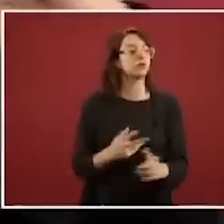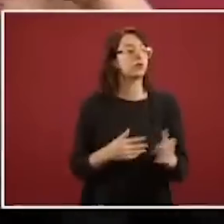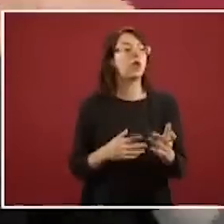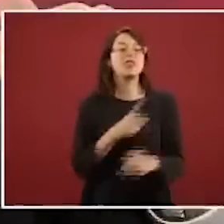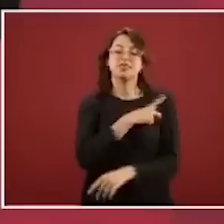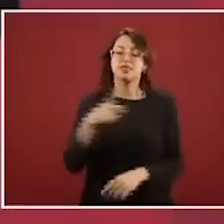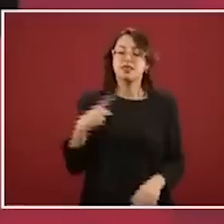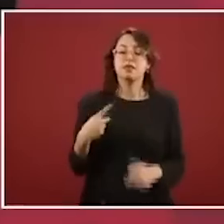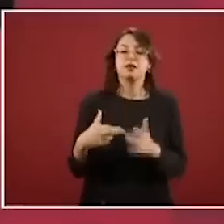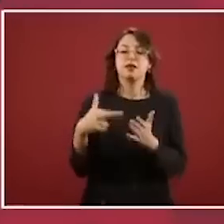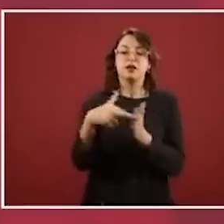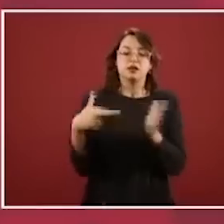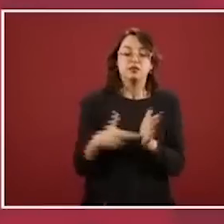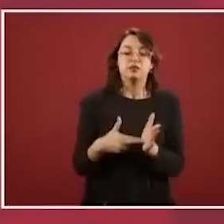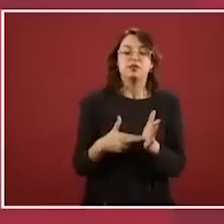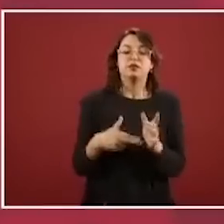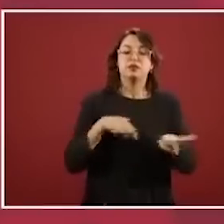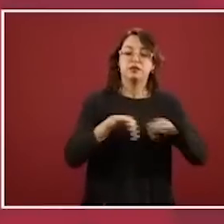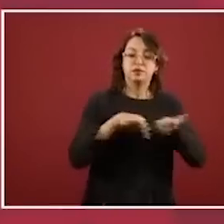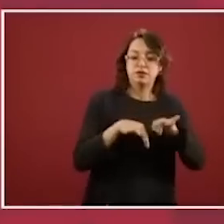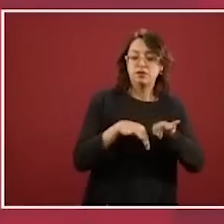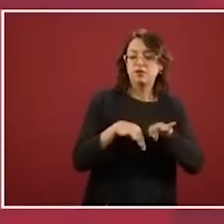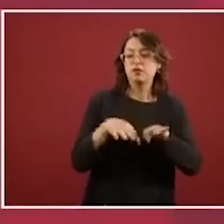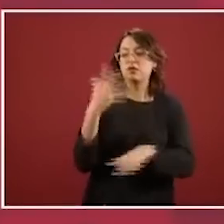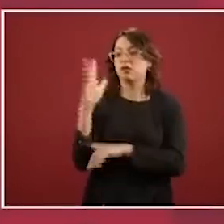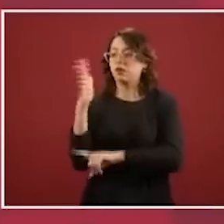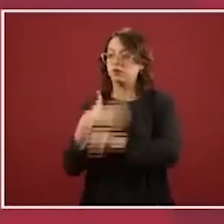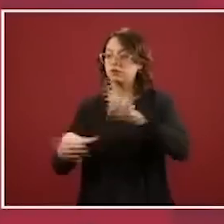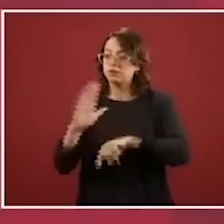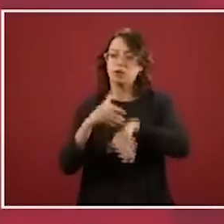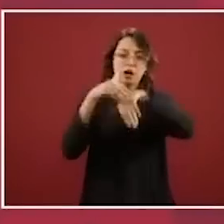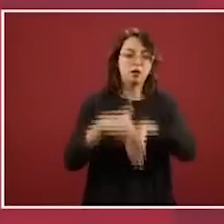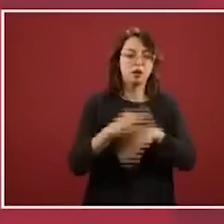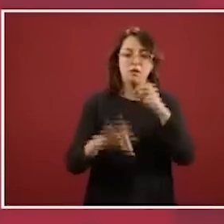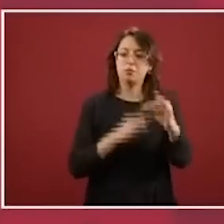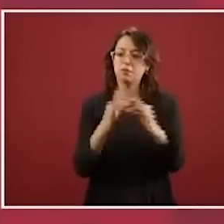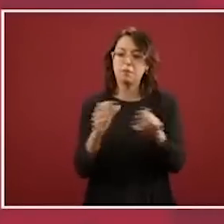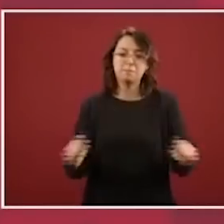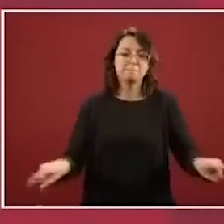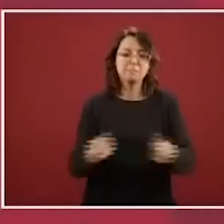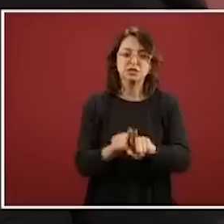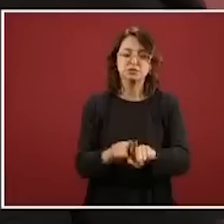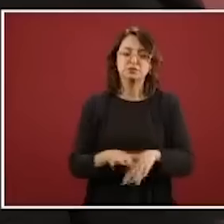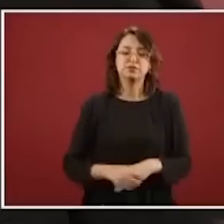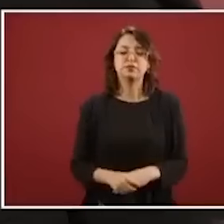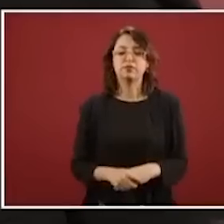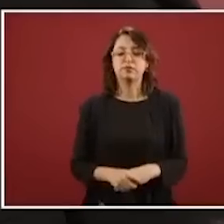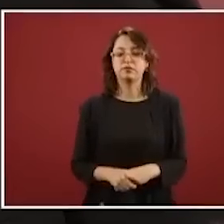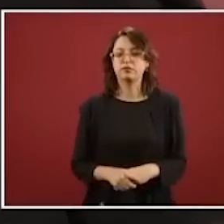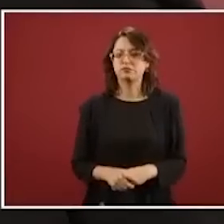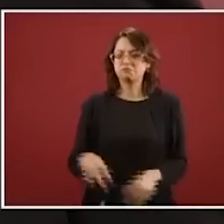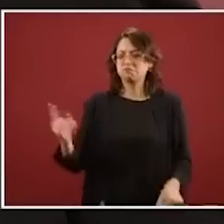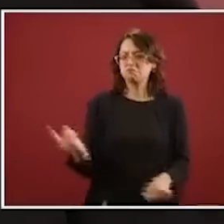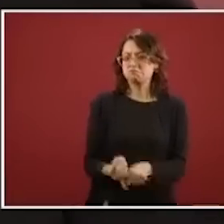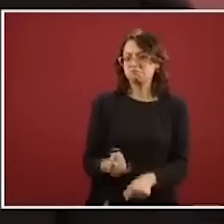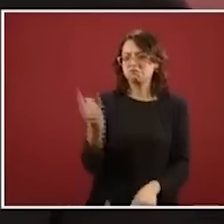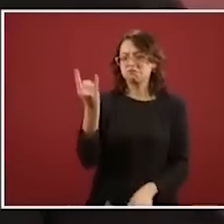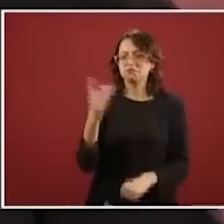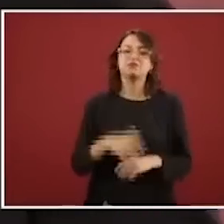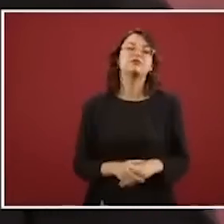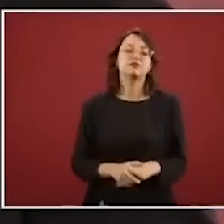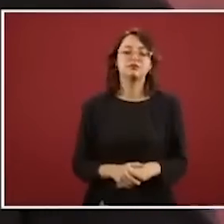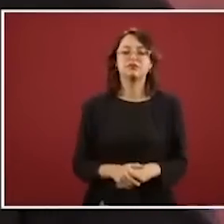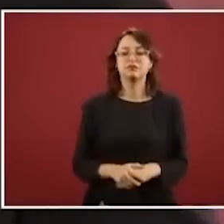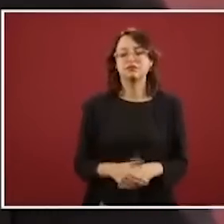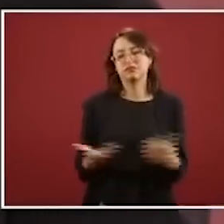y ambientales que tienen en Canadá, para el caso de las canadienses. Y si no lo hacen, ¿qué puedes hacer? Pues entre otras cosas